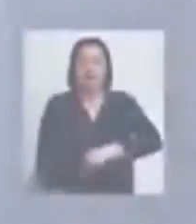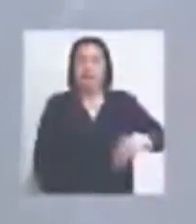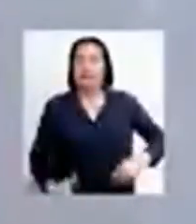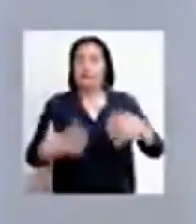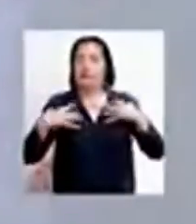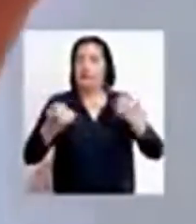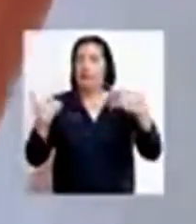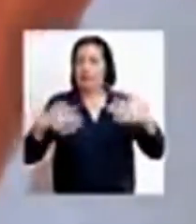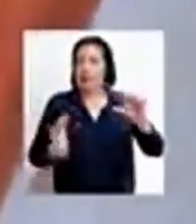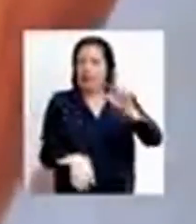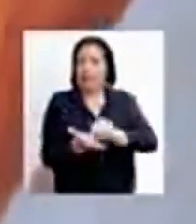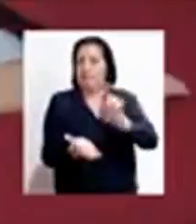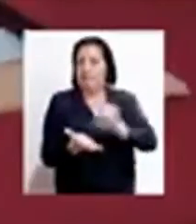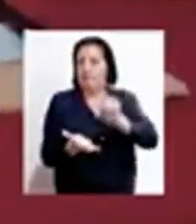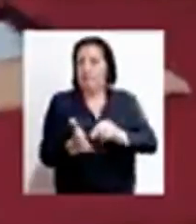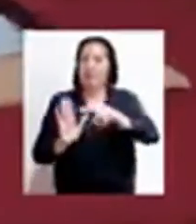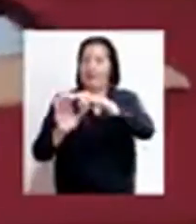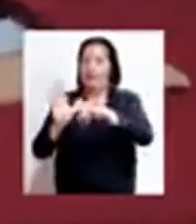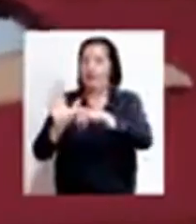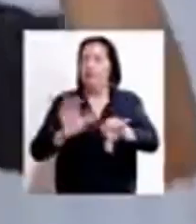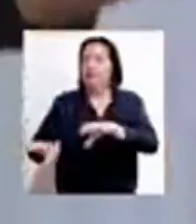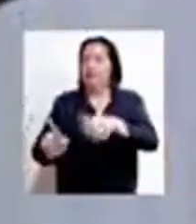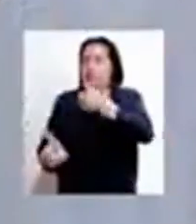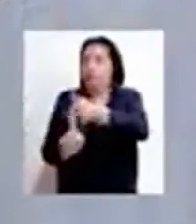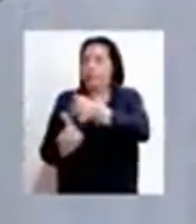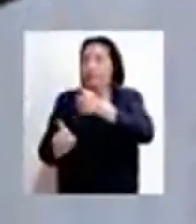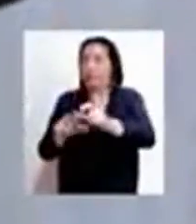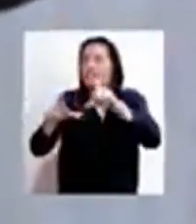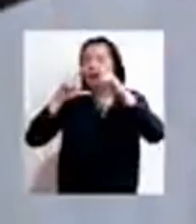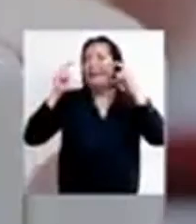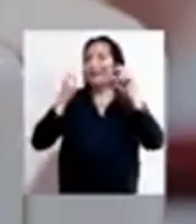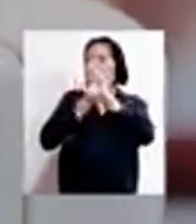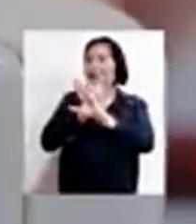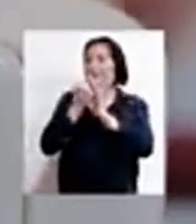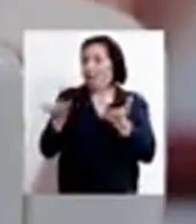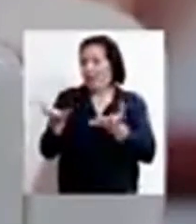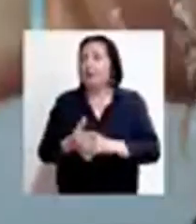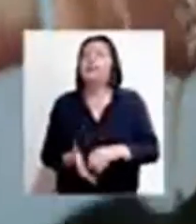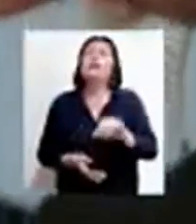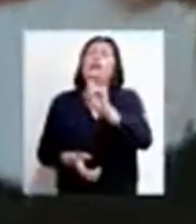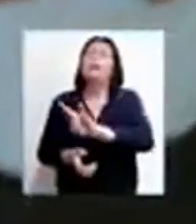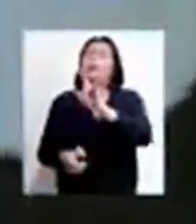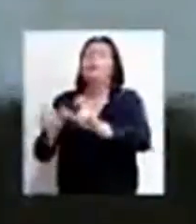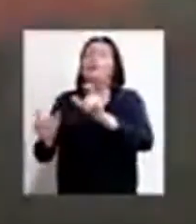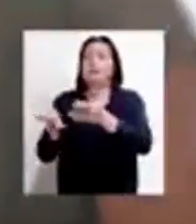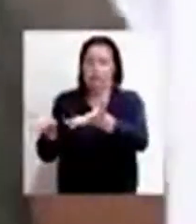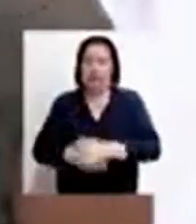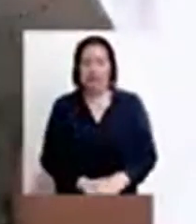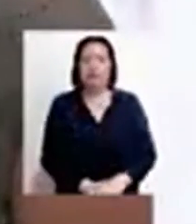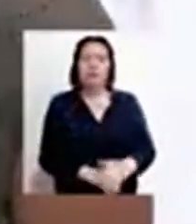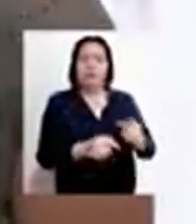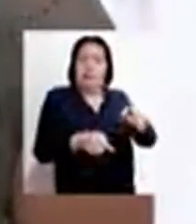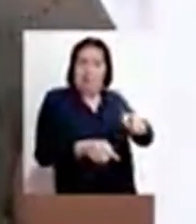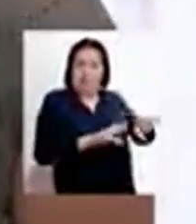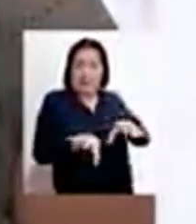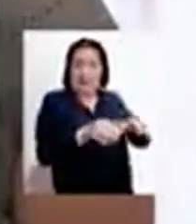El Ministerio de Salud publicó la norma para confeccionar nuestras propias mascarillas de protección y de uso comunitario. Para elaborar